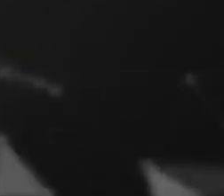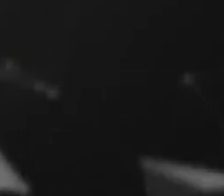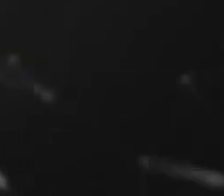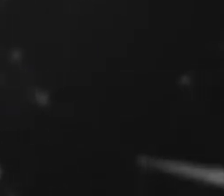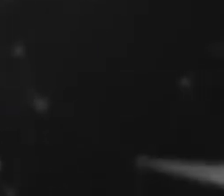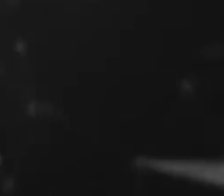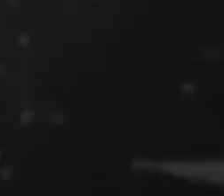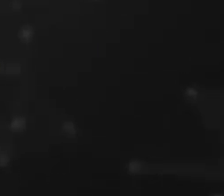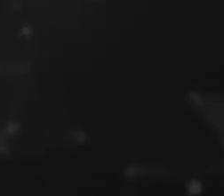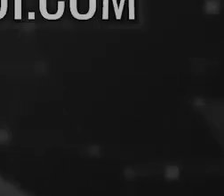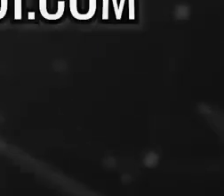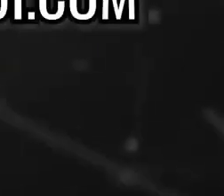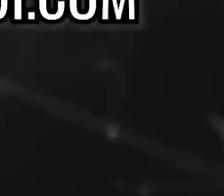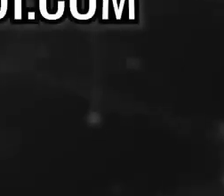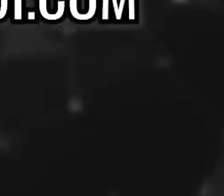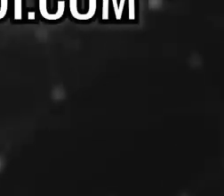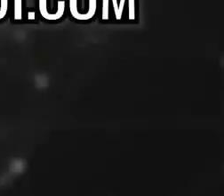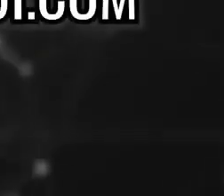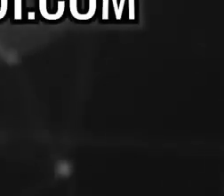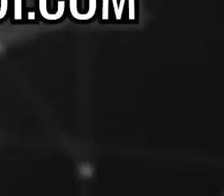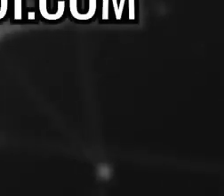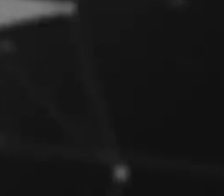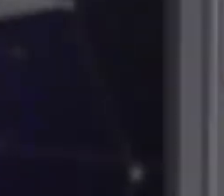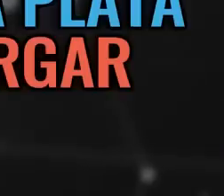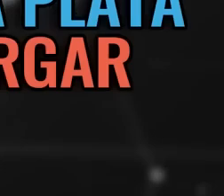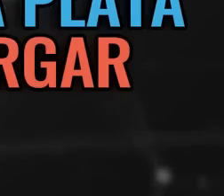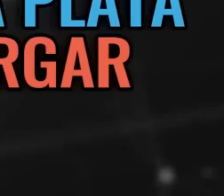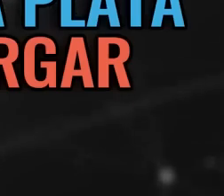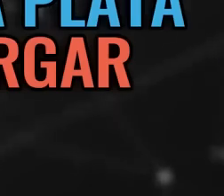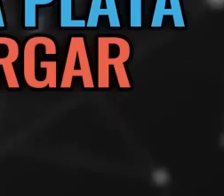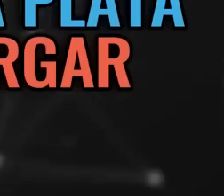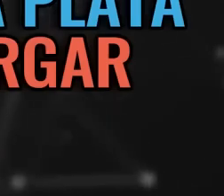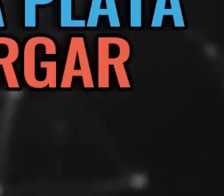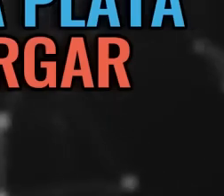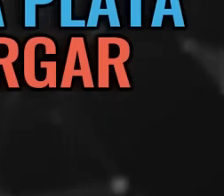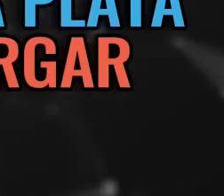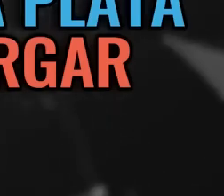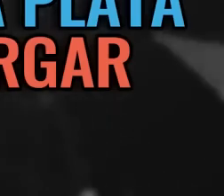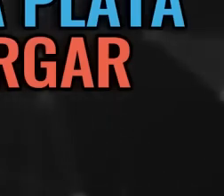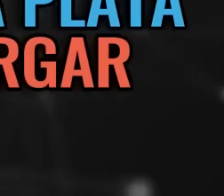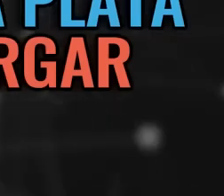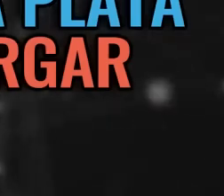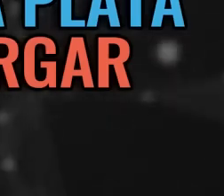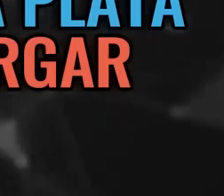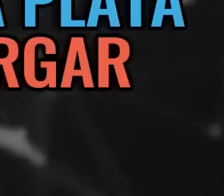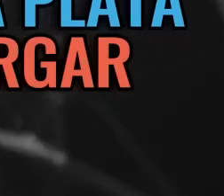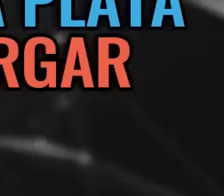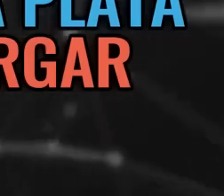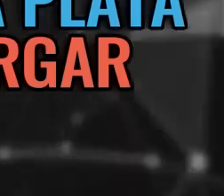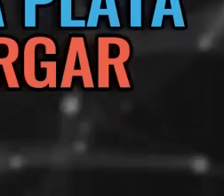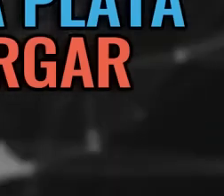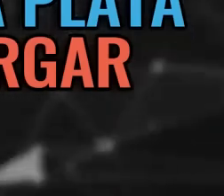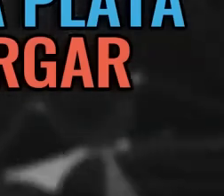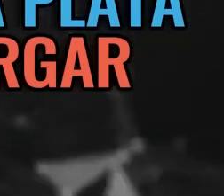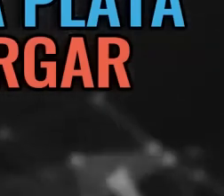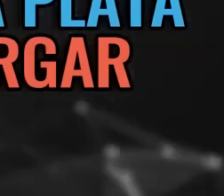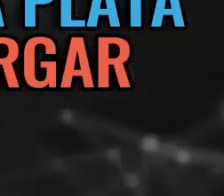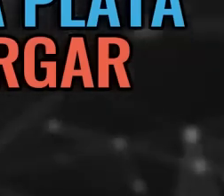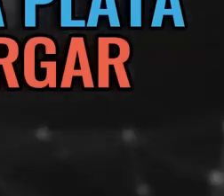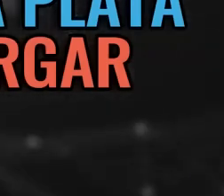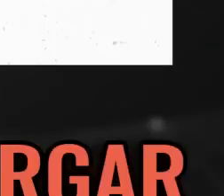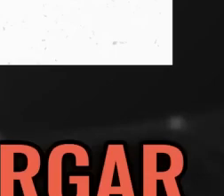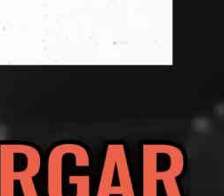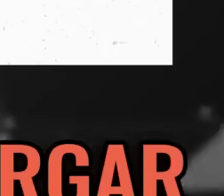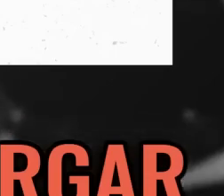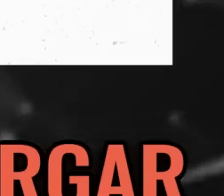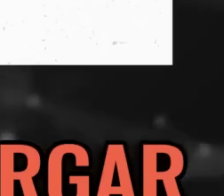Canal. Ingresa a la app o a www.neki.com. En la app ve al signo pesos y elige la opción enviar plata o a la opción